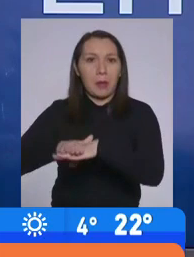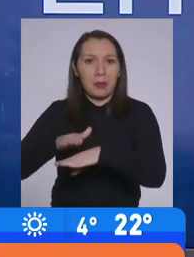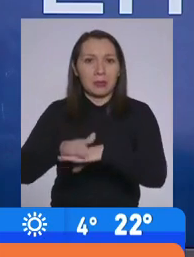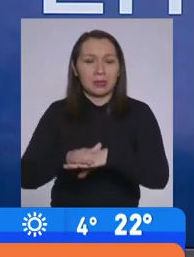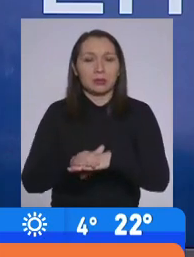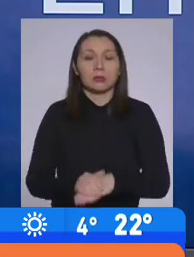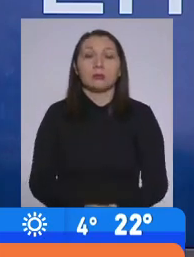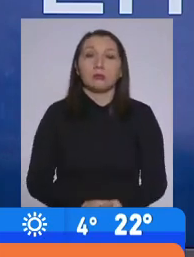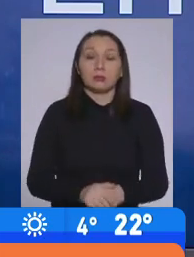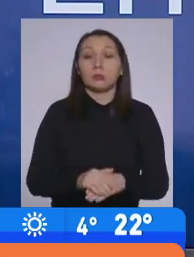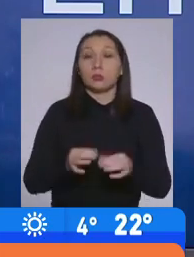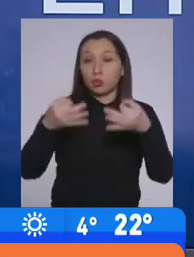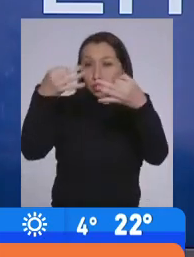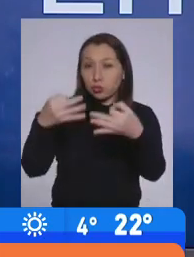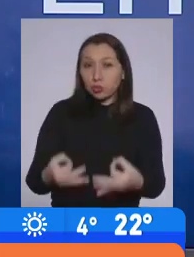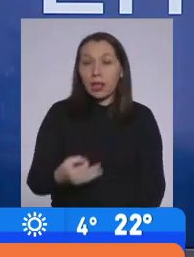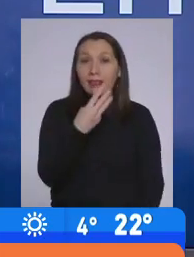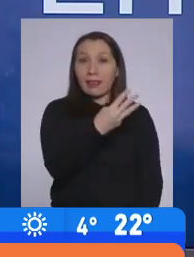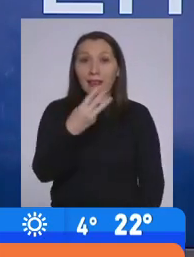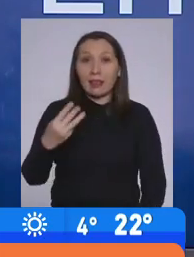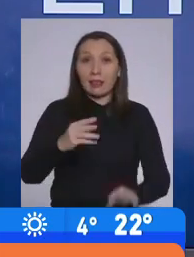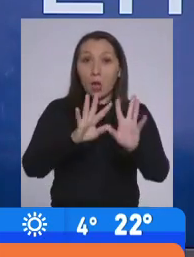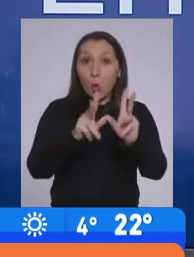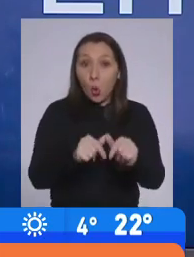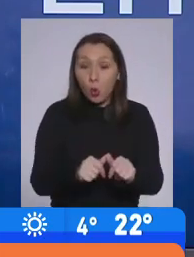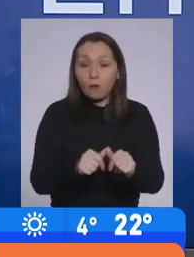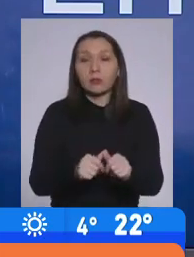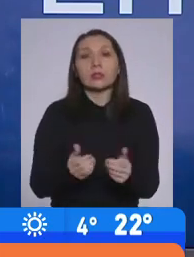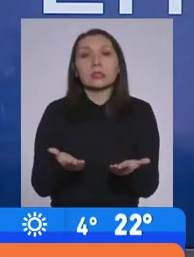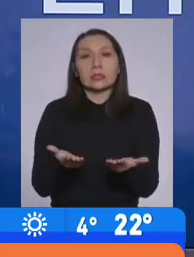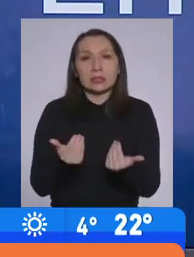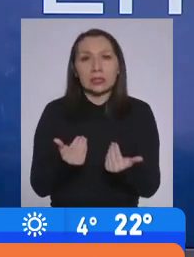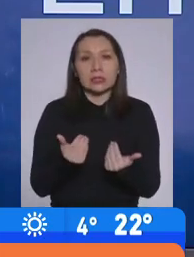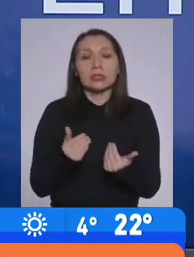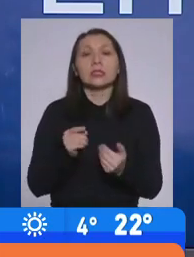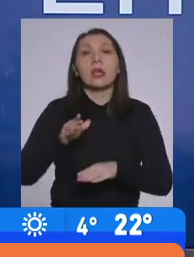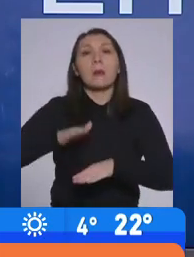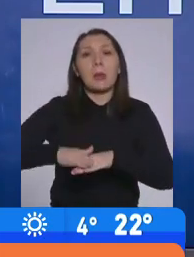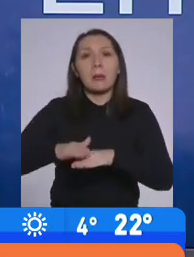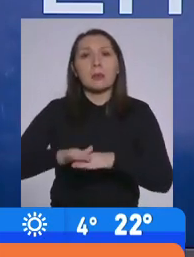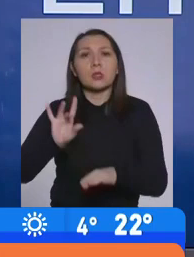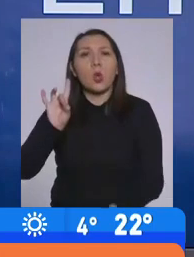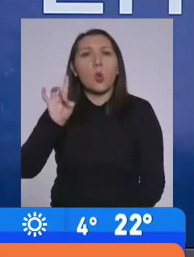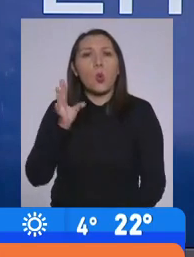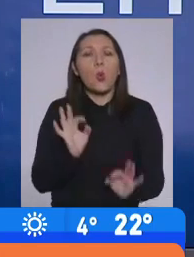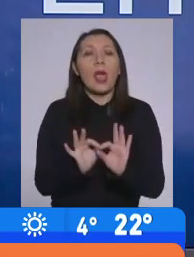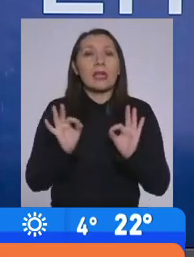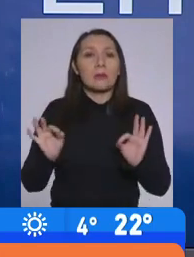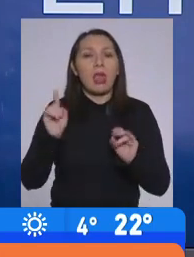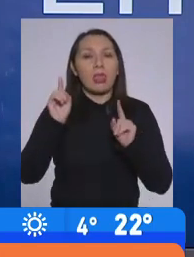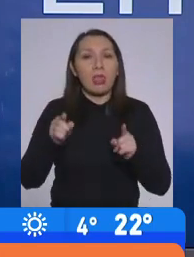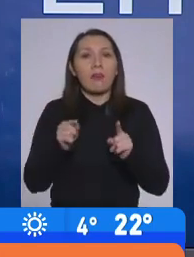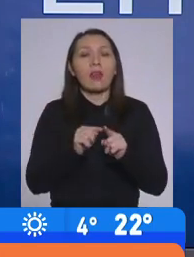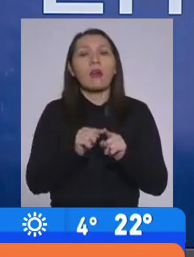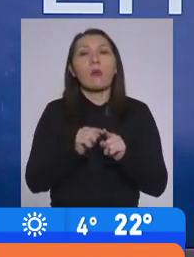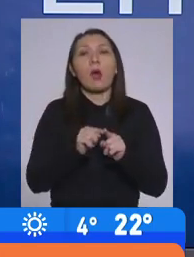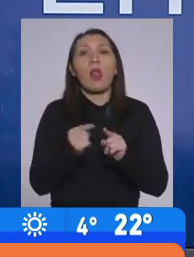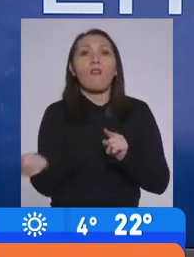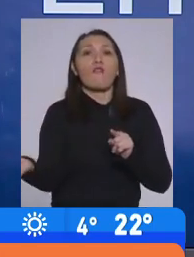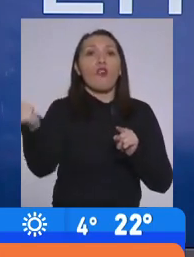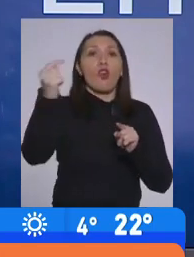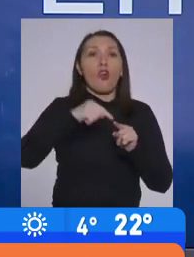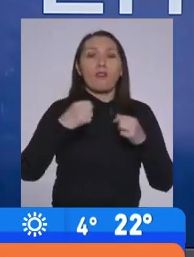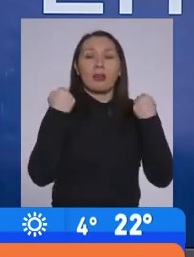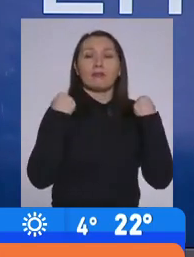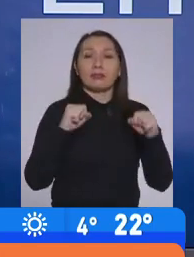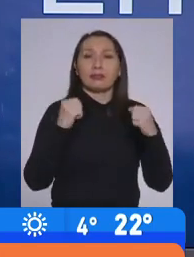decir de un universo de 33 clubes es necesario este permiso único especial para la vuelta de los entrenamientos